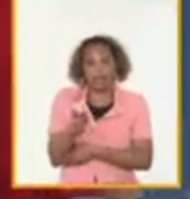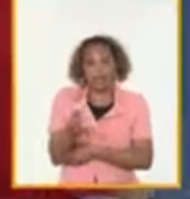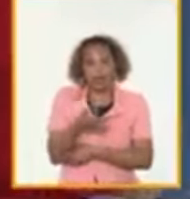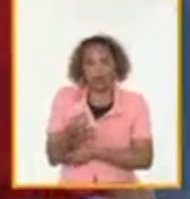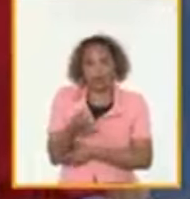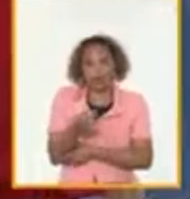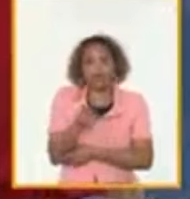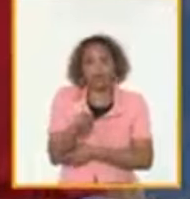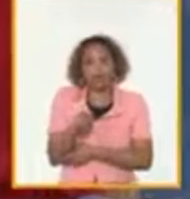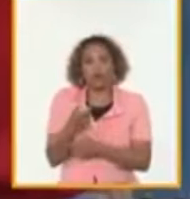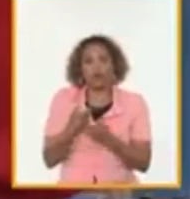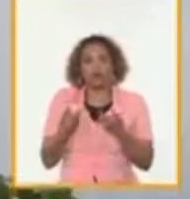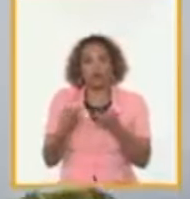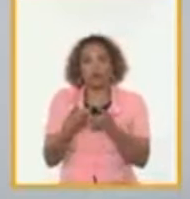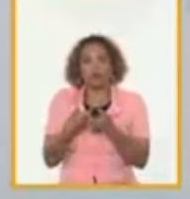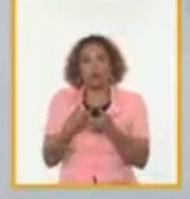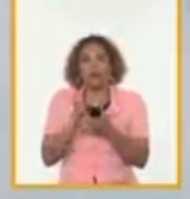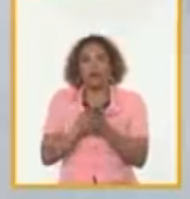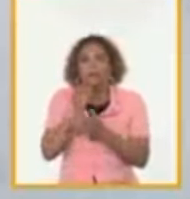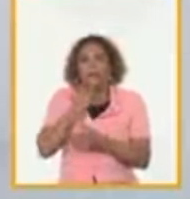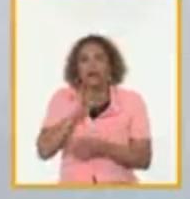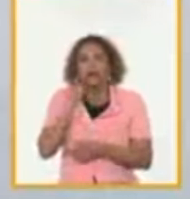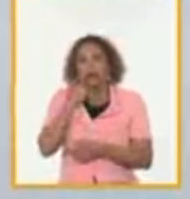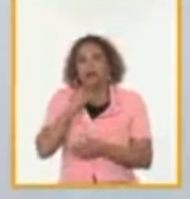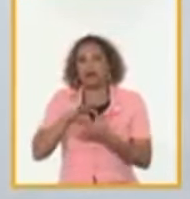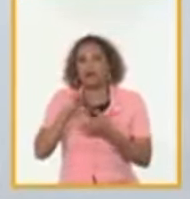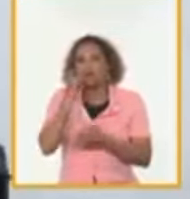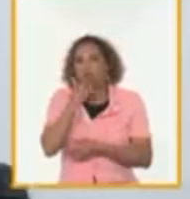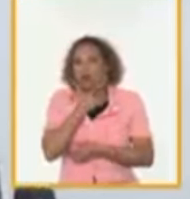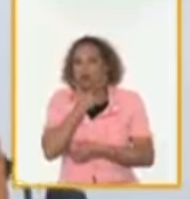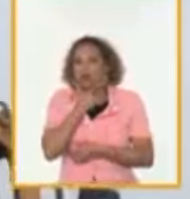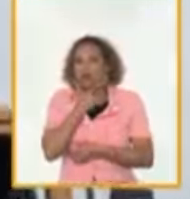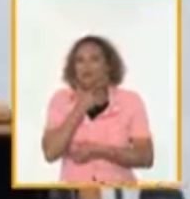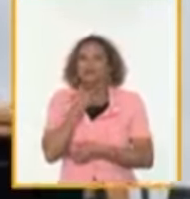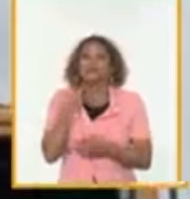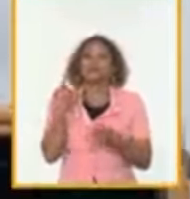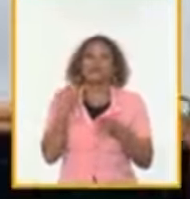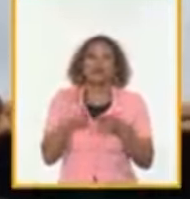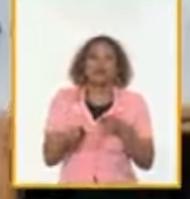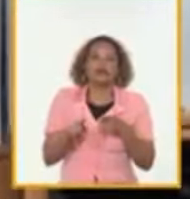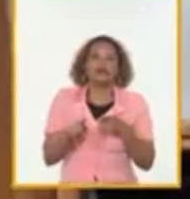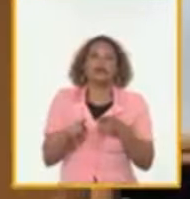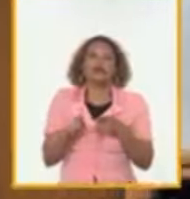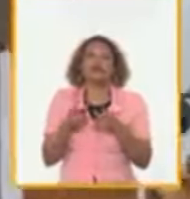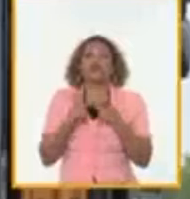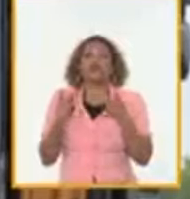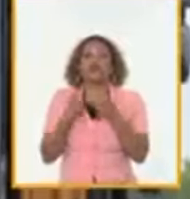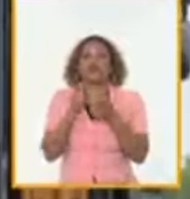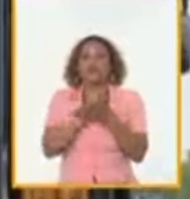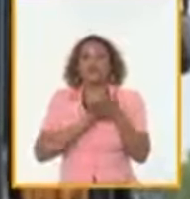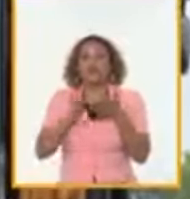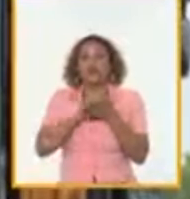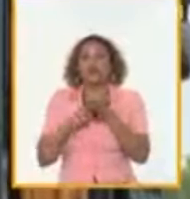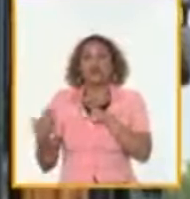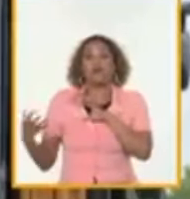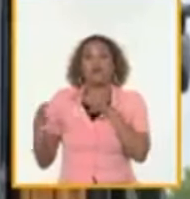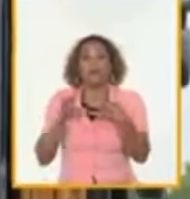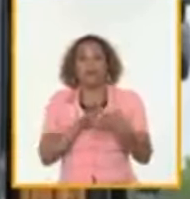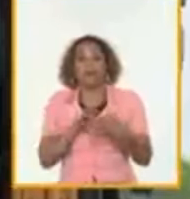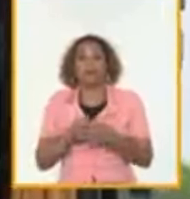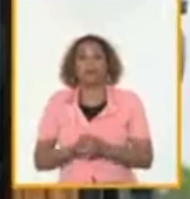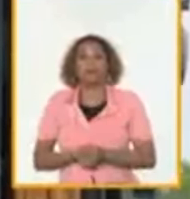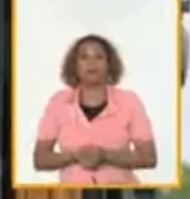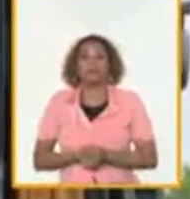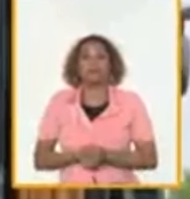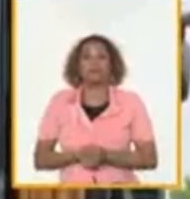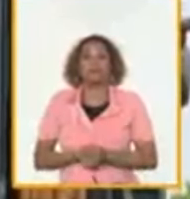consejo popular mataguá laya eh jorobada Son de los consejos populares más complejos pues